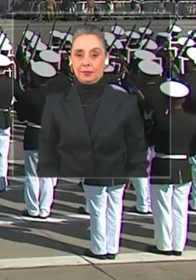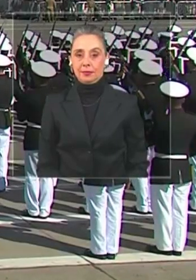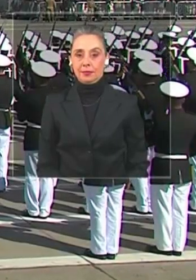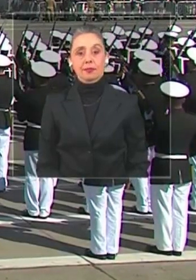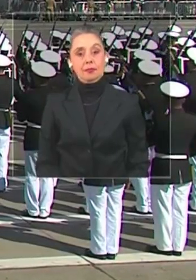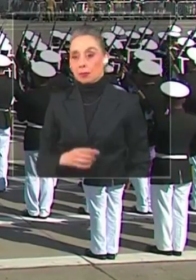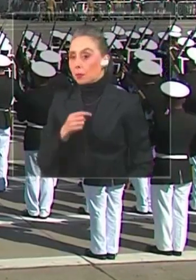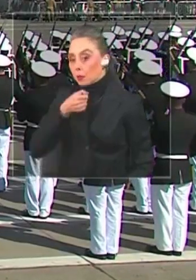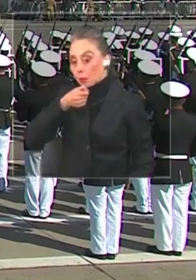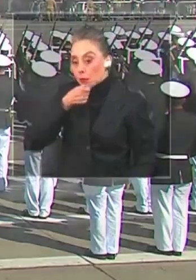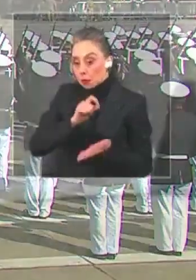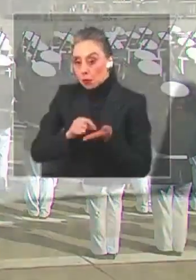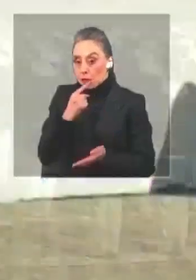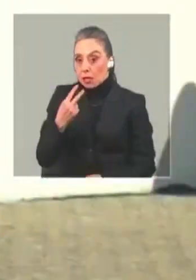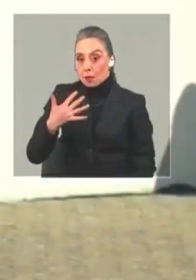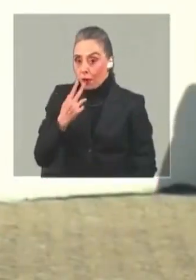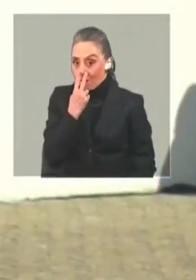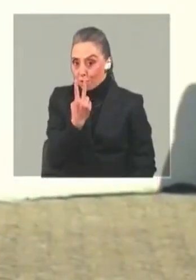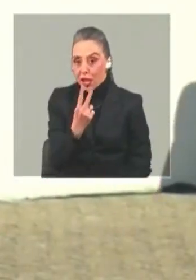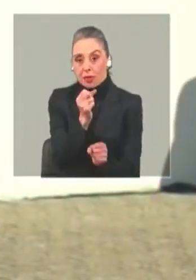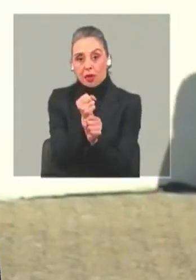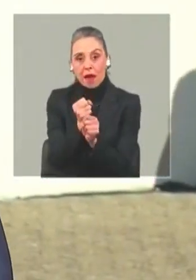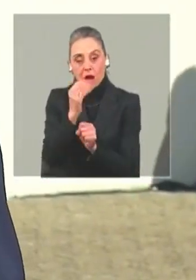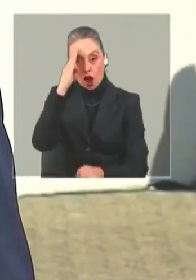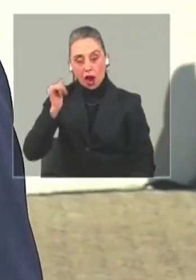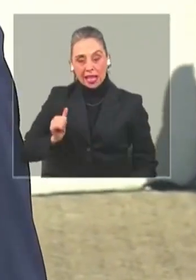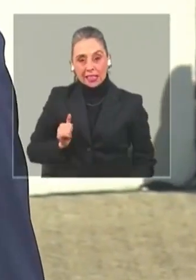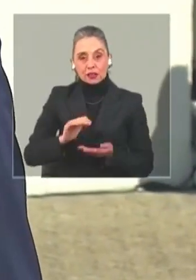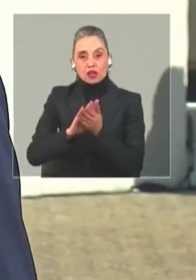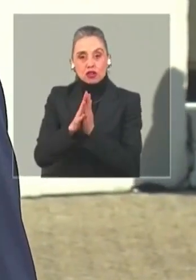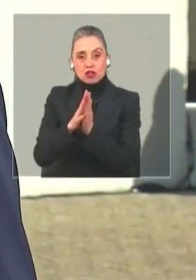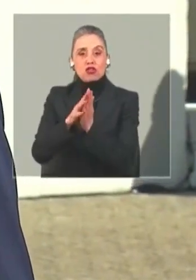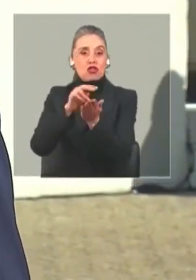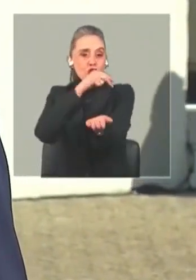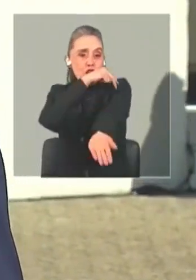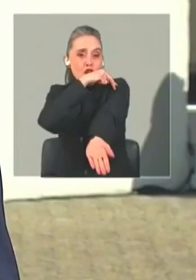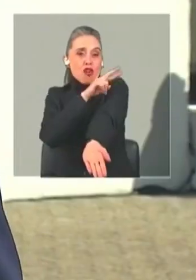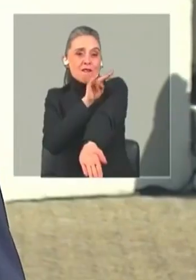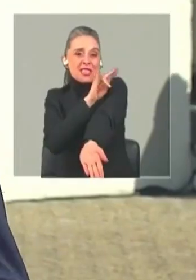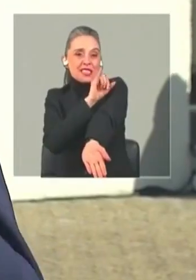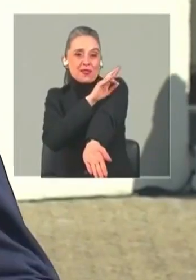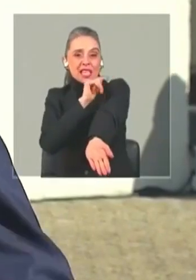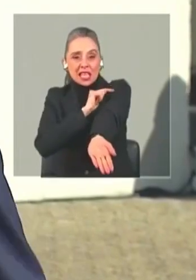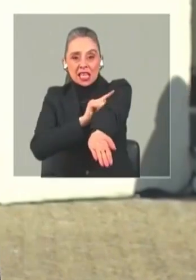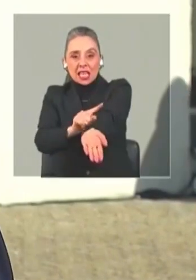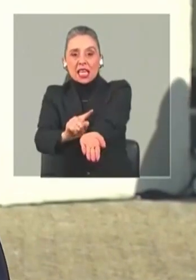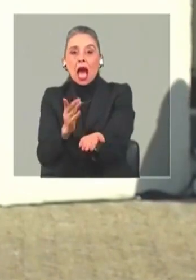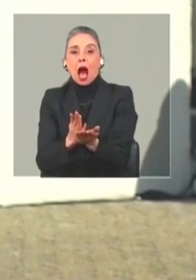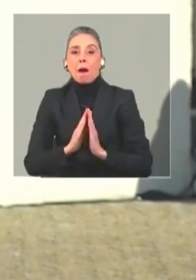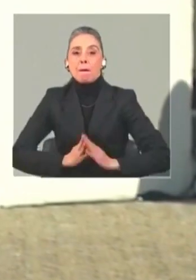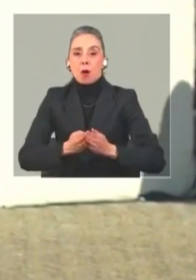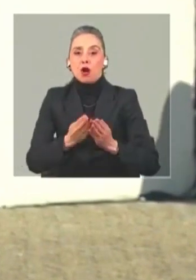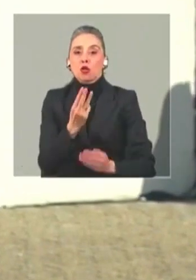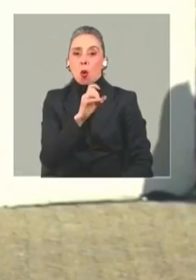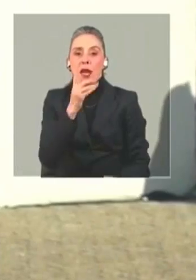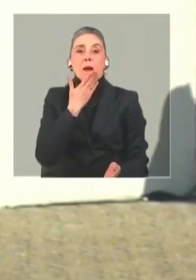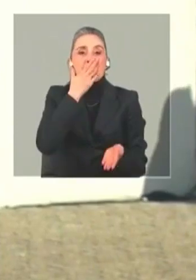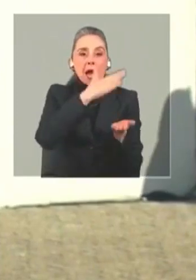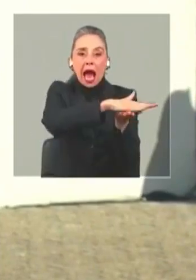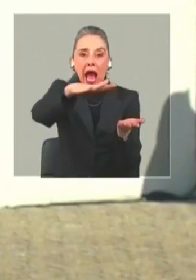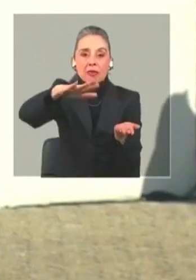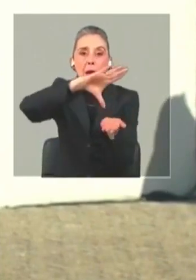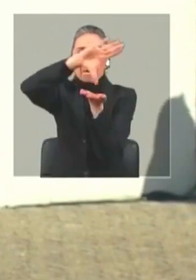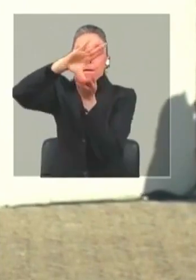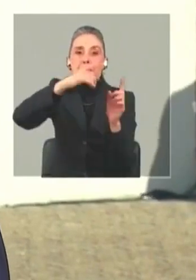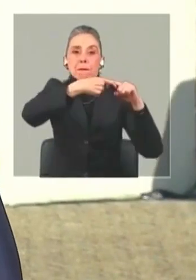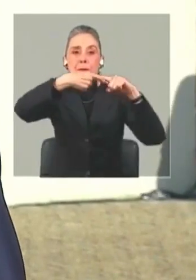Qué importante ver la labor que realiza el Ejército desplegado en todo el país, desde Visvir y hasta Puerto Williams, también por supuesto en la Antártica y en varios países con